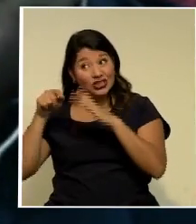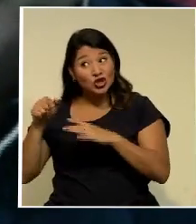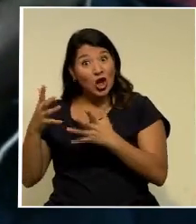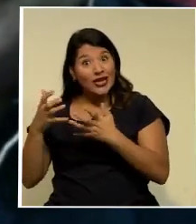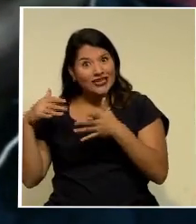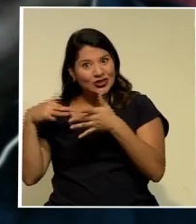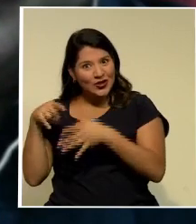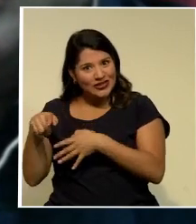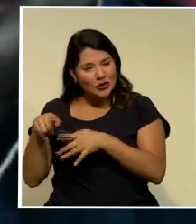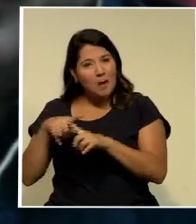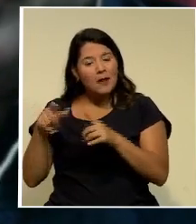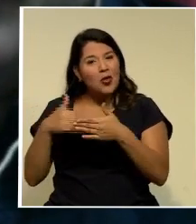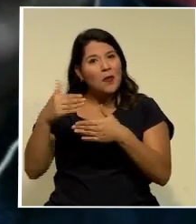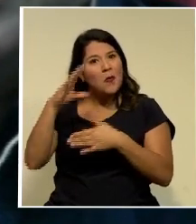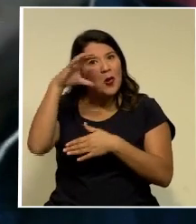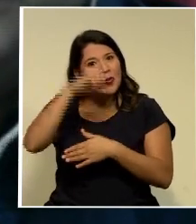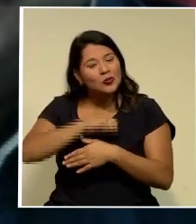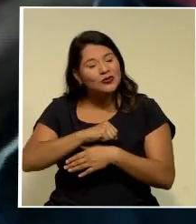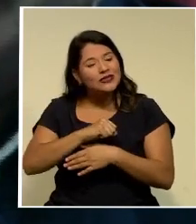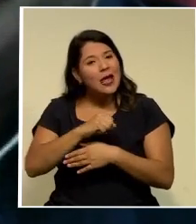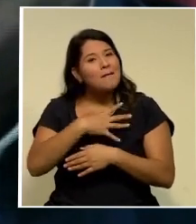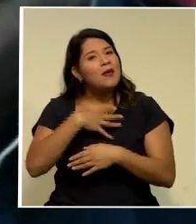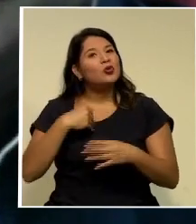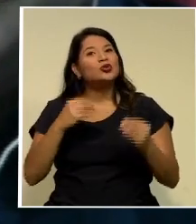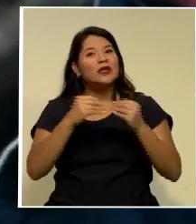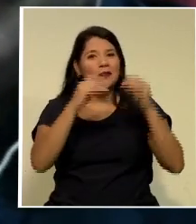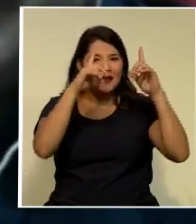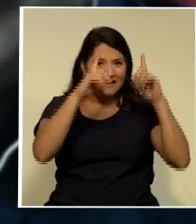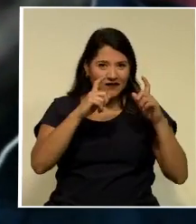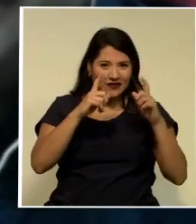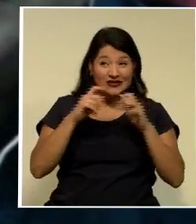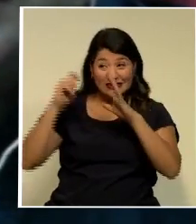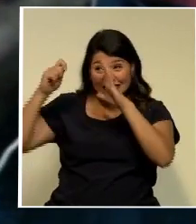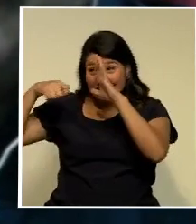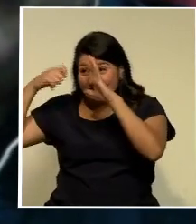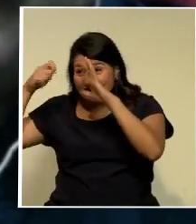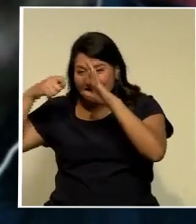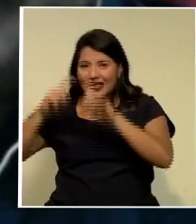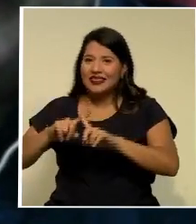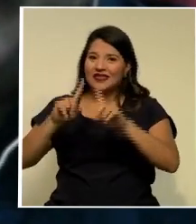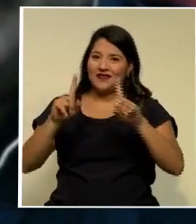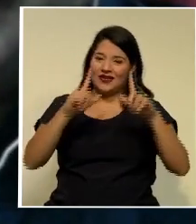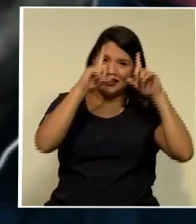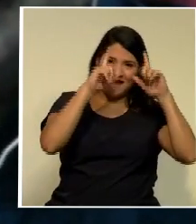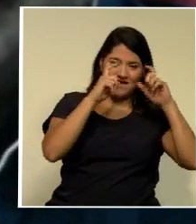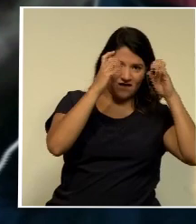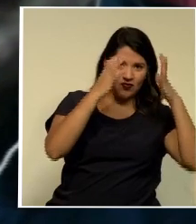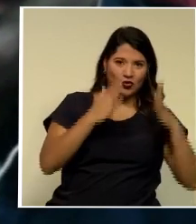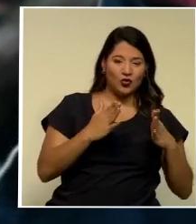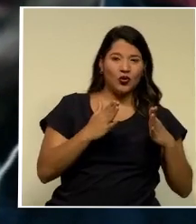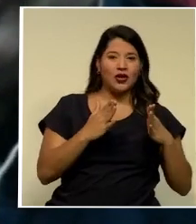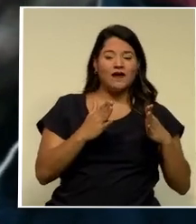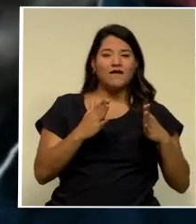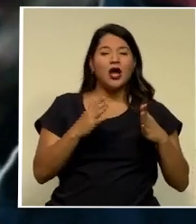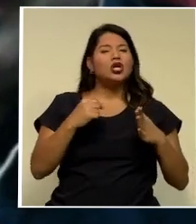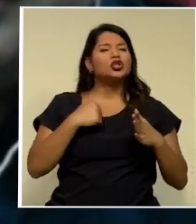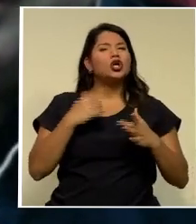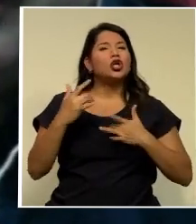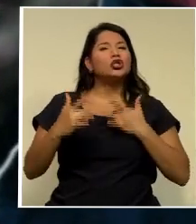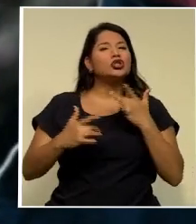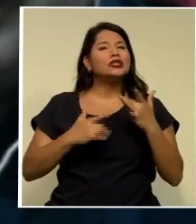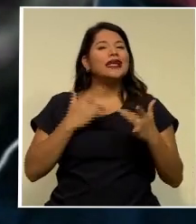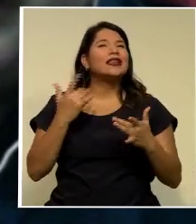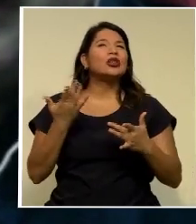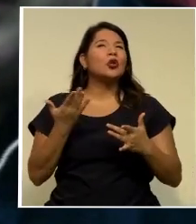estudiar, porque ser camarógrafo de cine es muy diferente a, digamos, a ser un fotógrafo. Siento que en